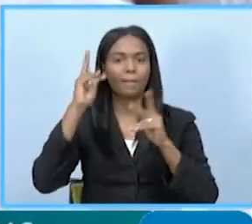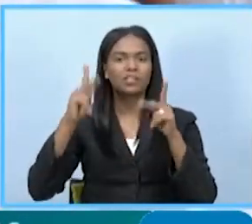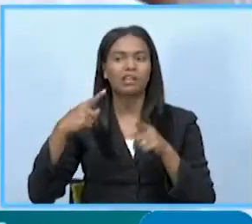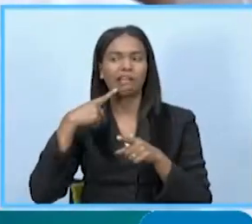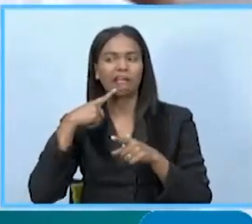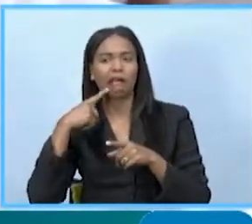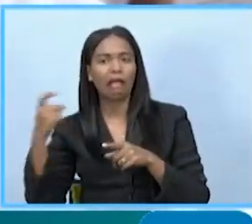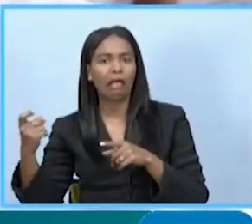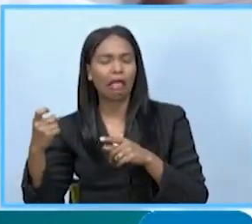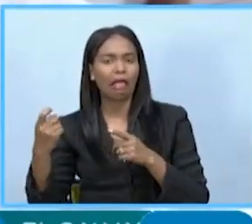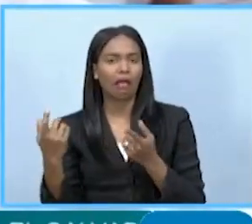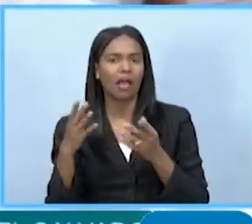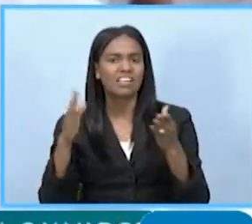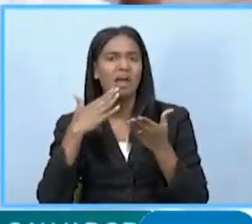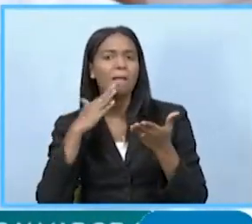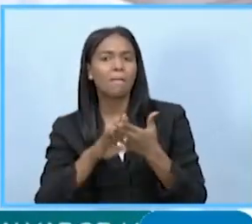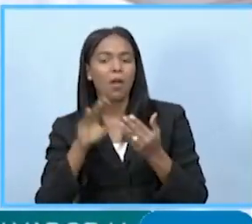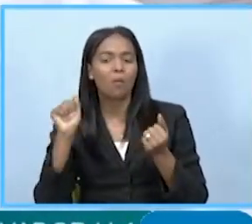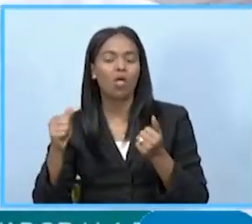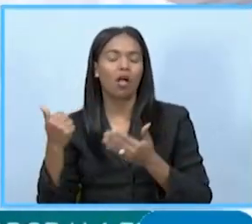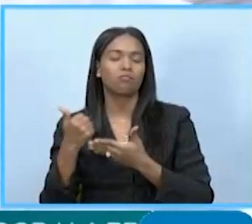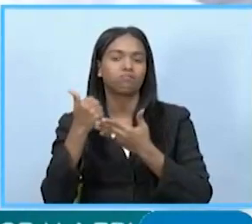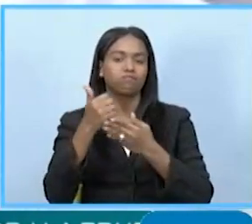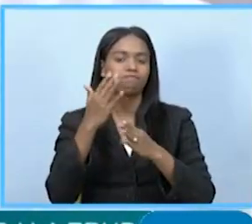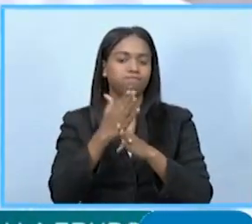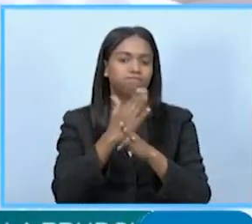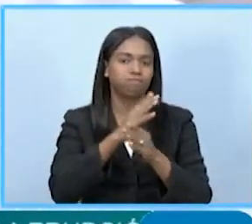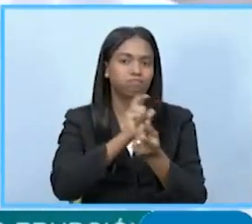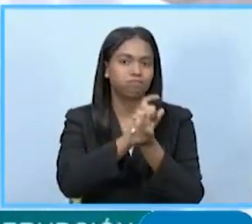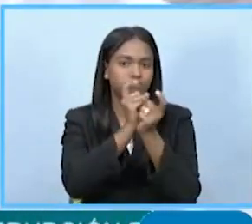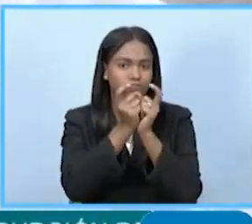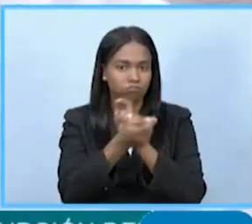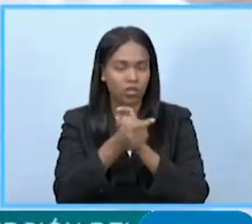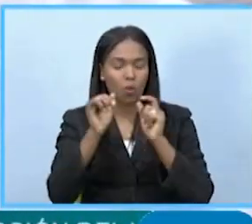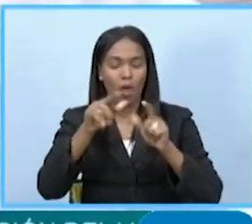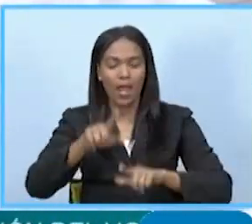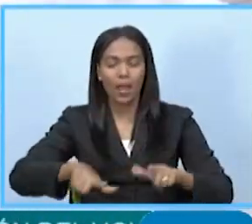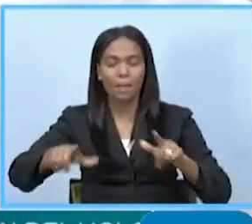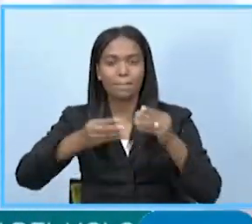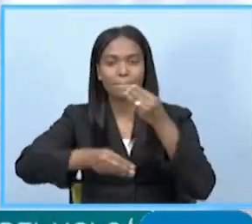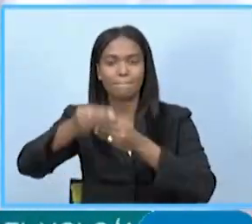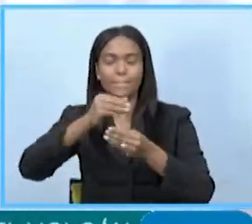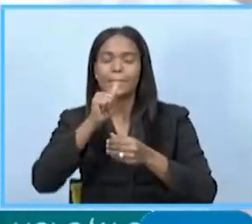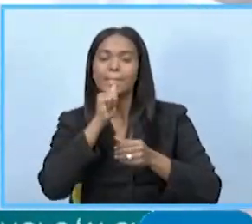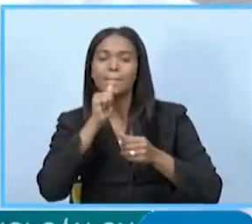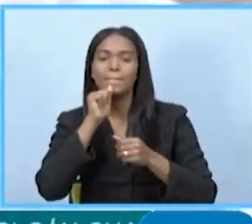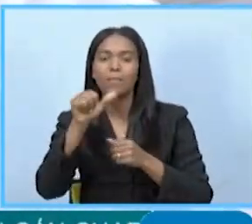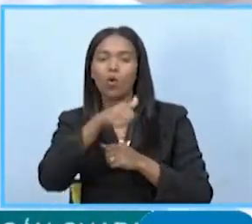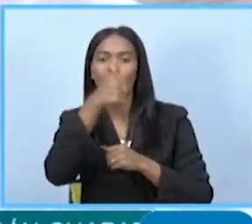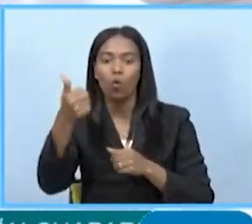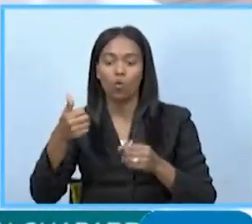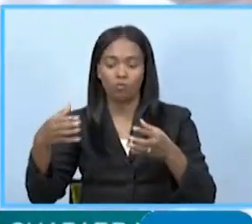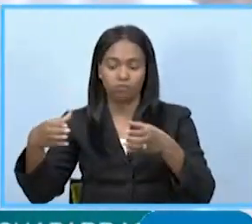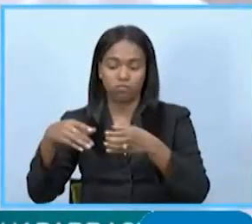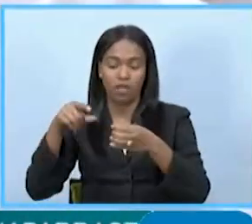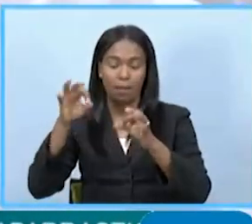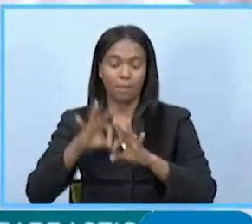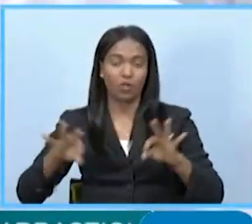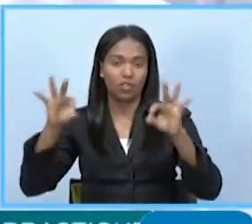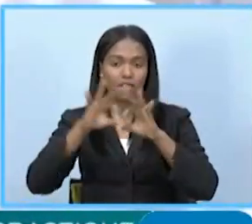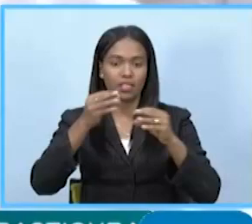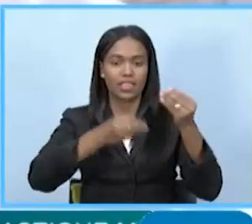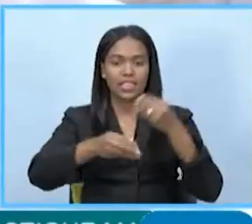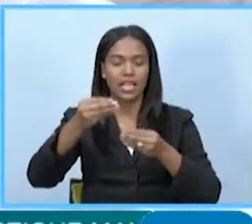equipado, con un ala de un área comercial también privada y con un área de un ancla muy importante que viene como tienda